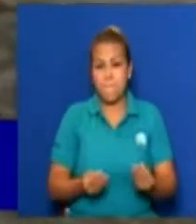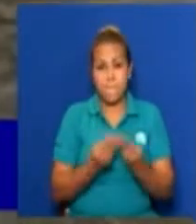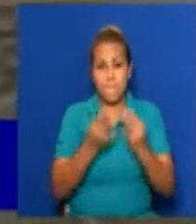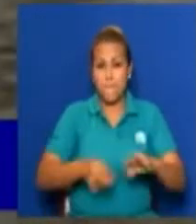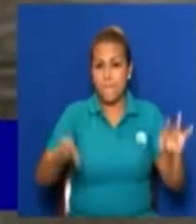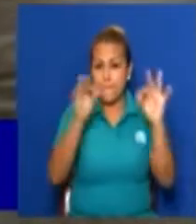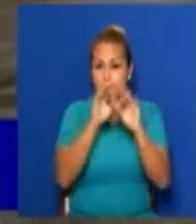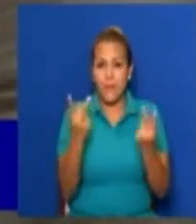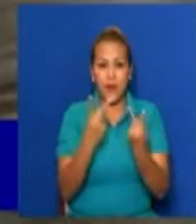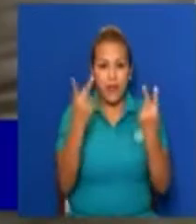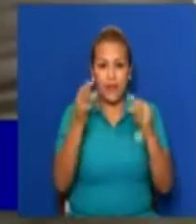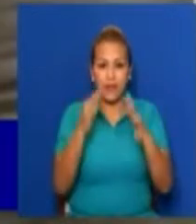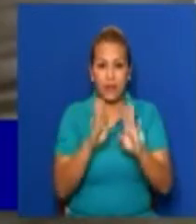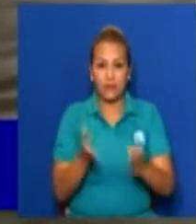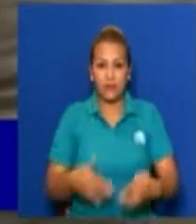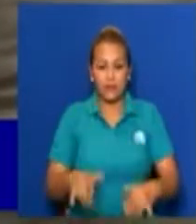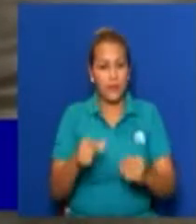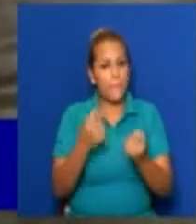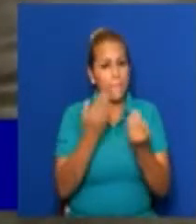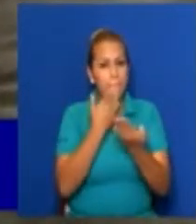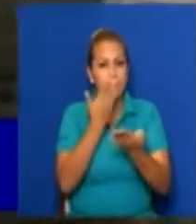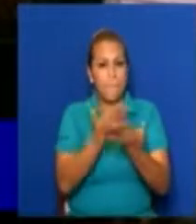solamente.